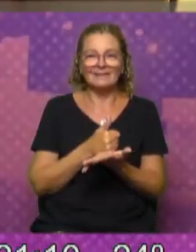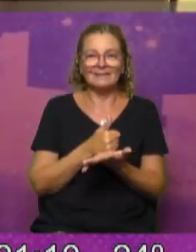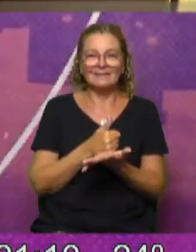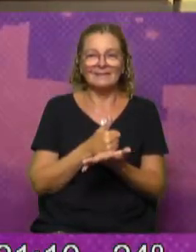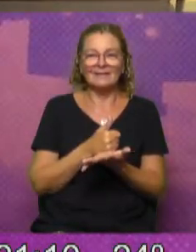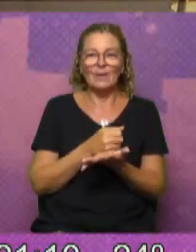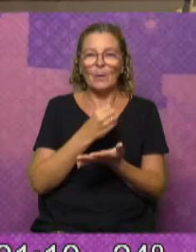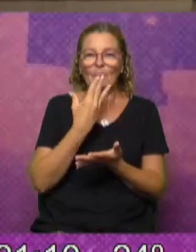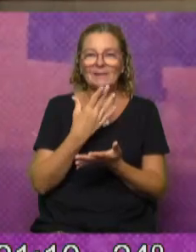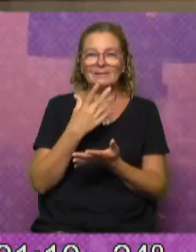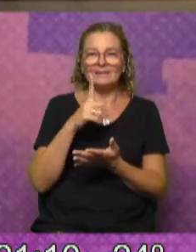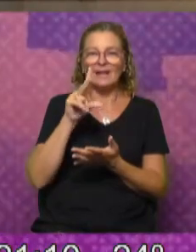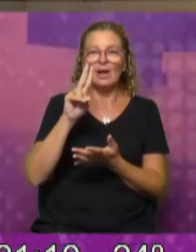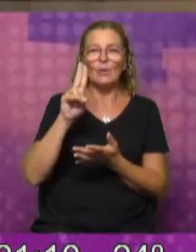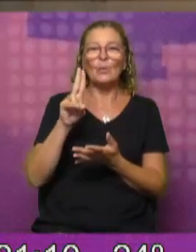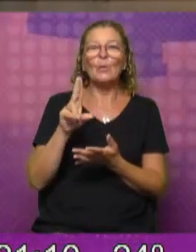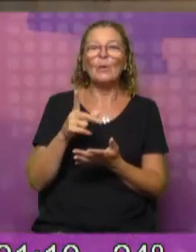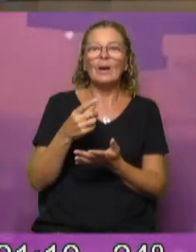¿Cómo andás, Lu? Hola.